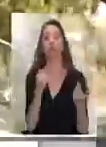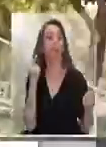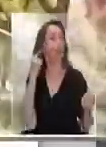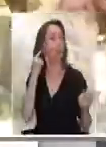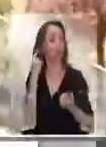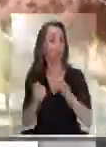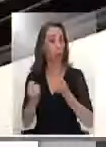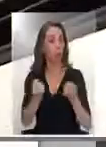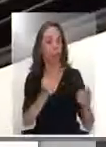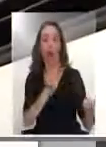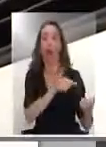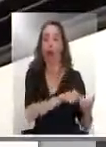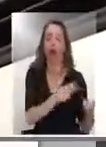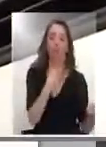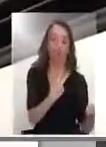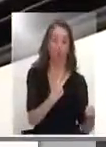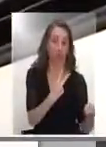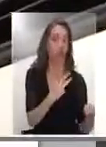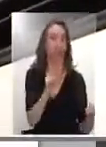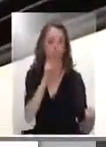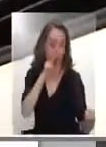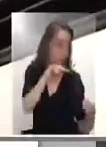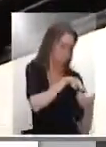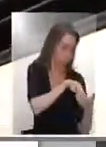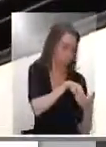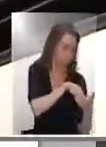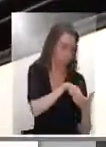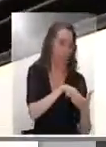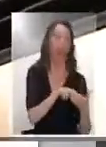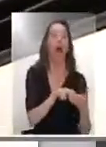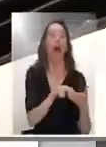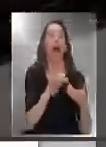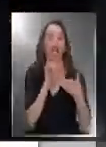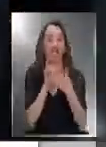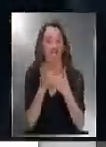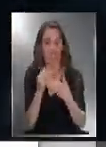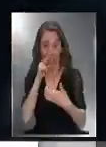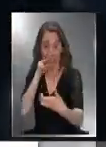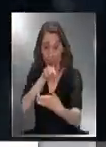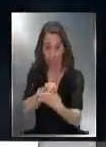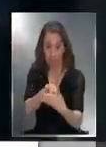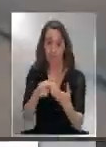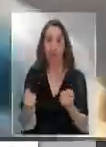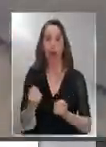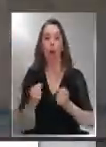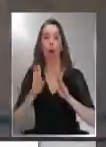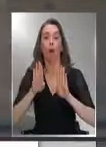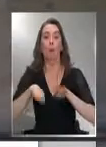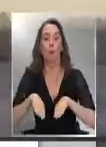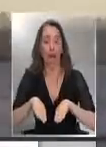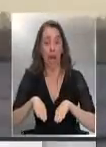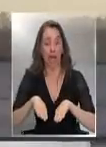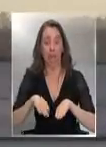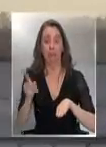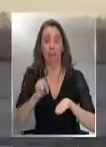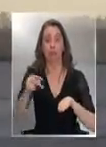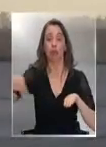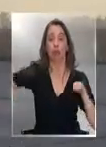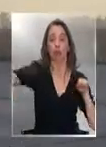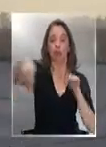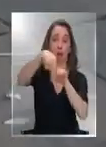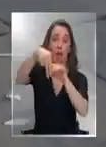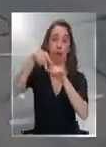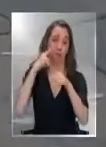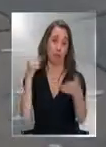sea necesario hacerlo, sí o sí tiene que ser con el auto detenido. De lo contrario, será solo un grave problema.